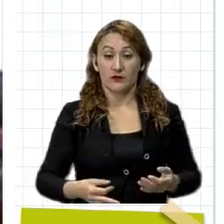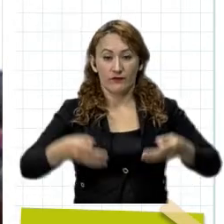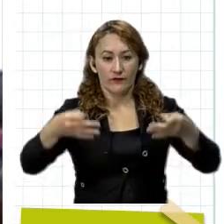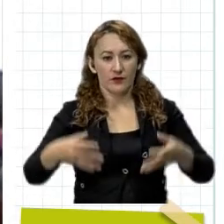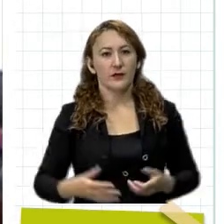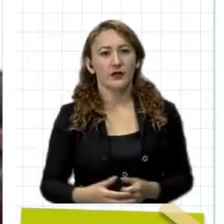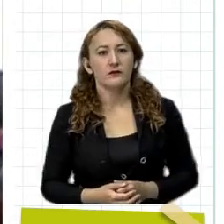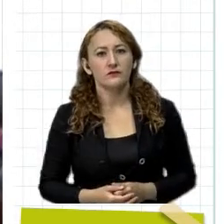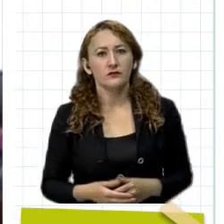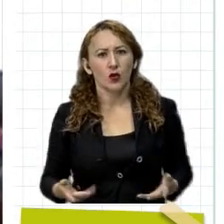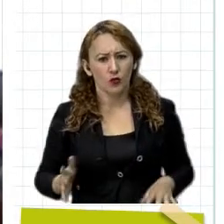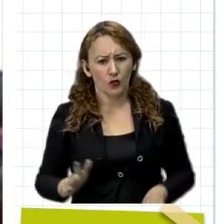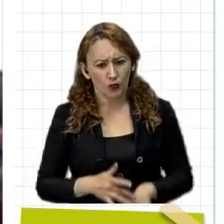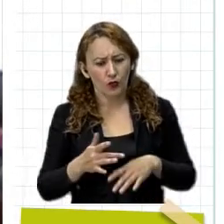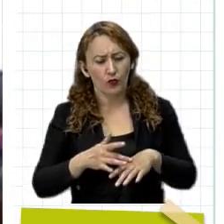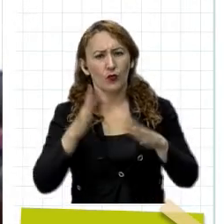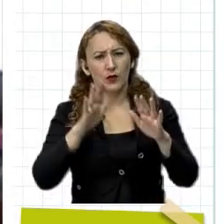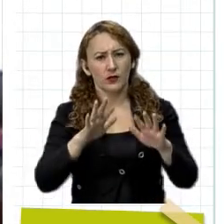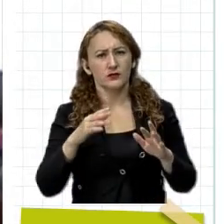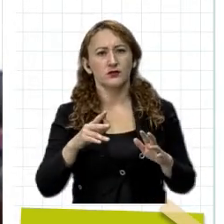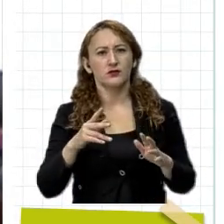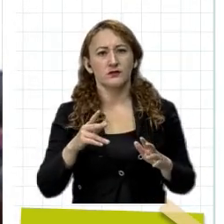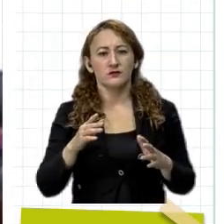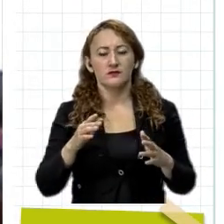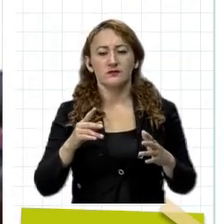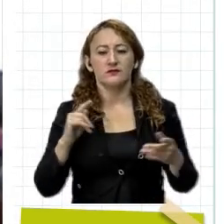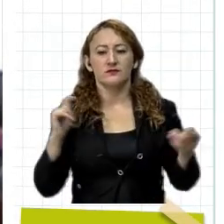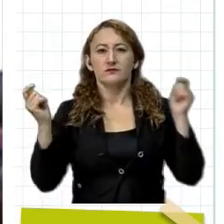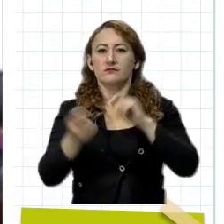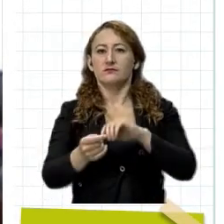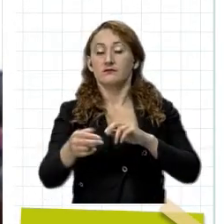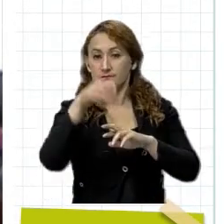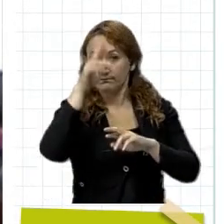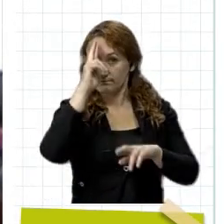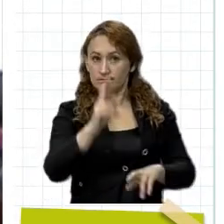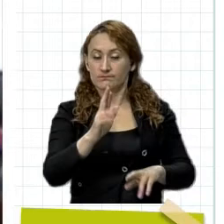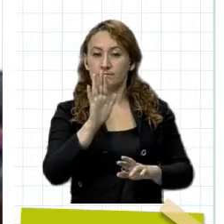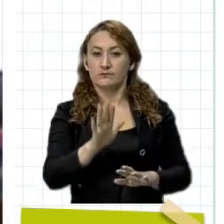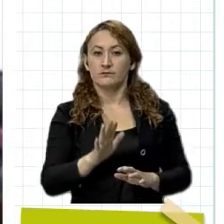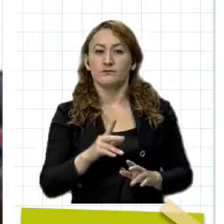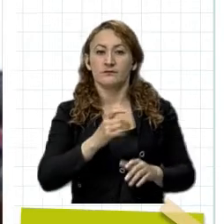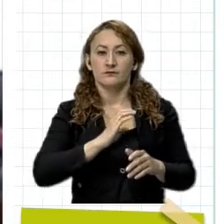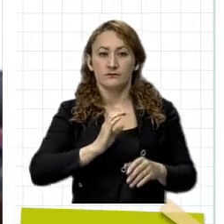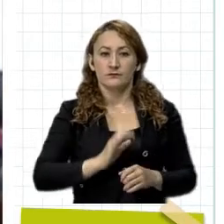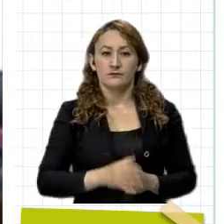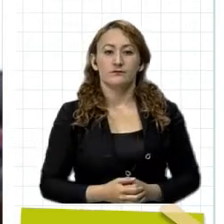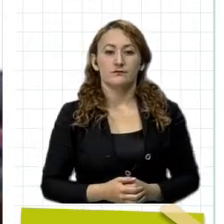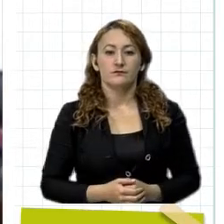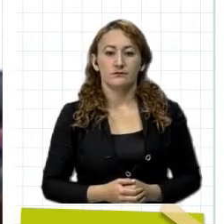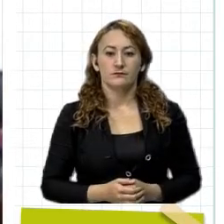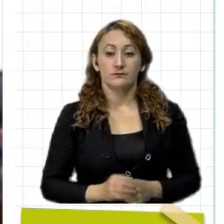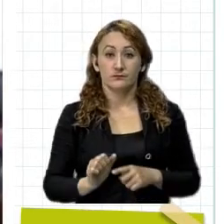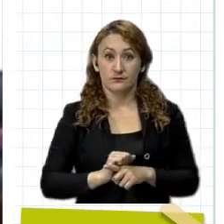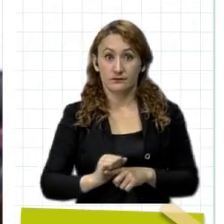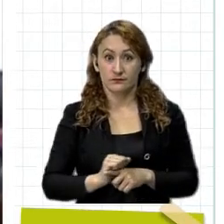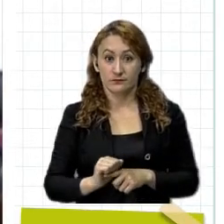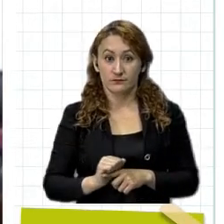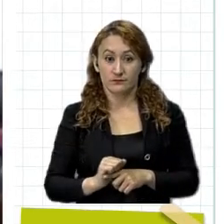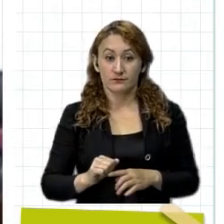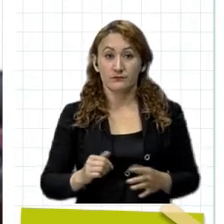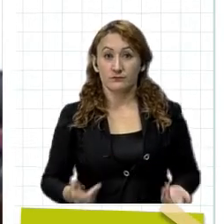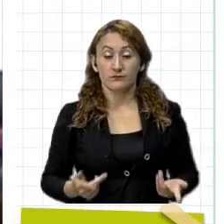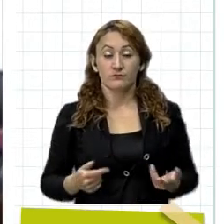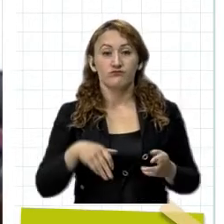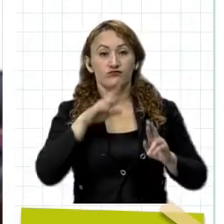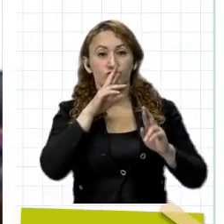poder promover la revaloración y el respeto a su singularidad. Y este ejercicio es la